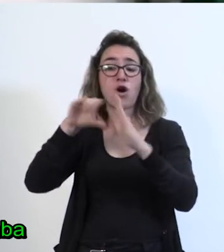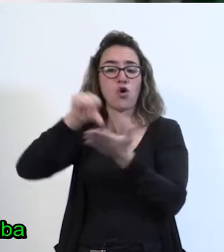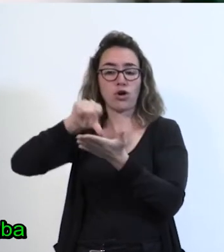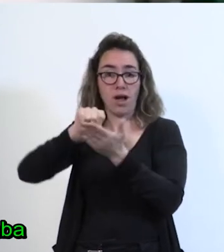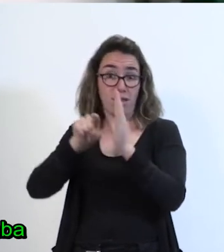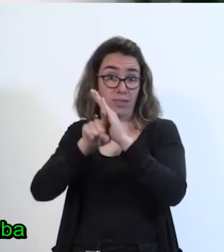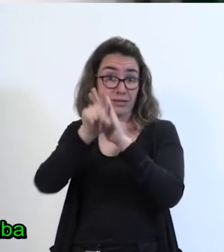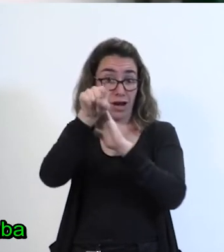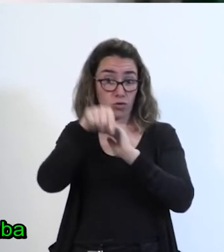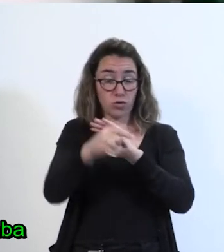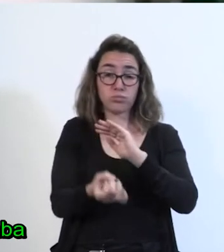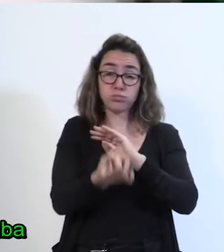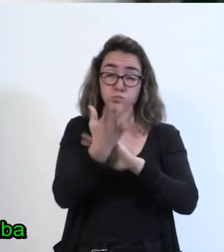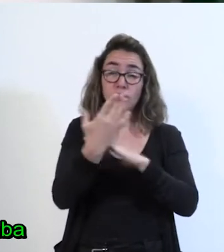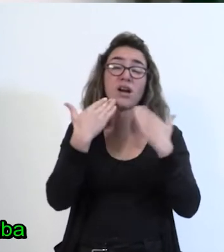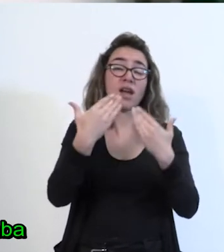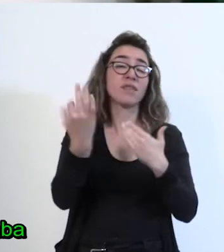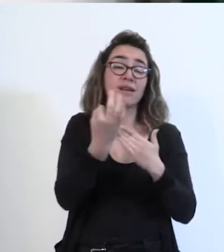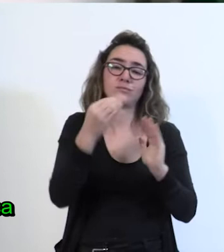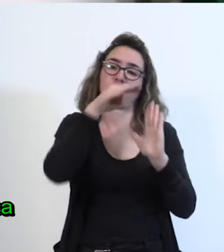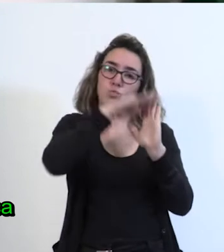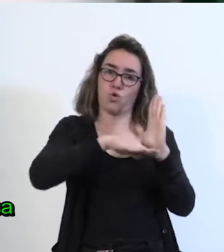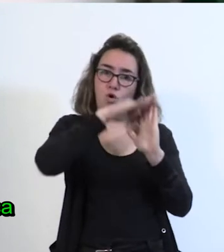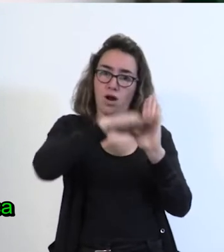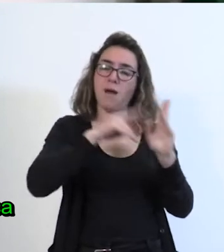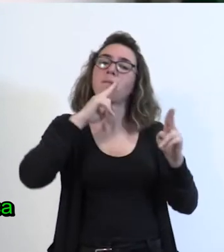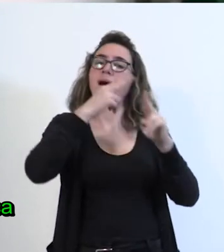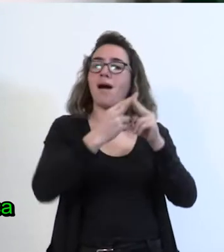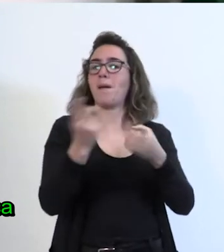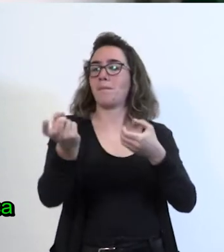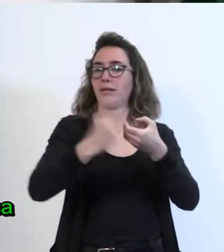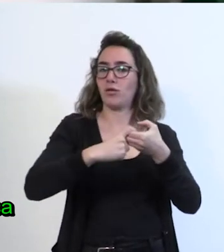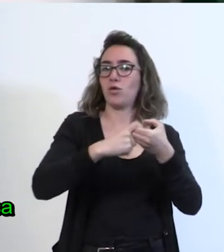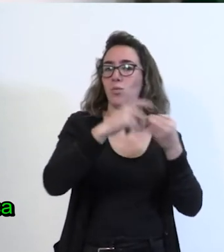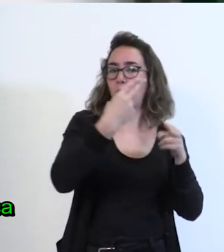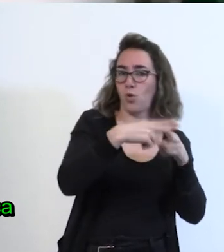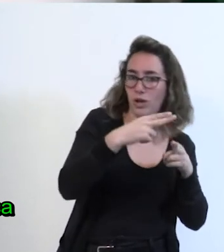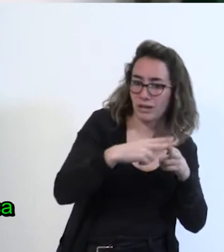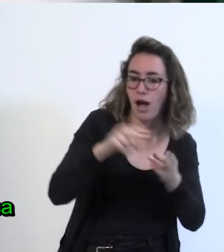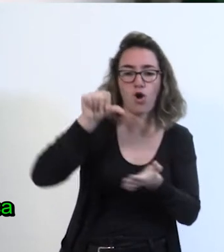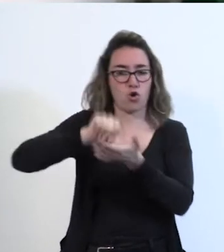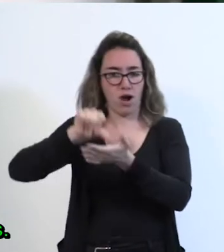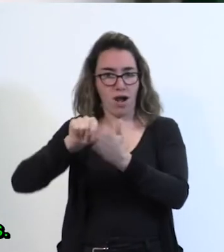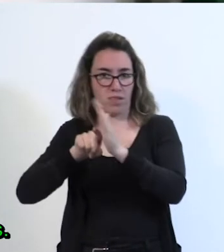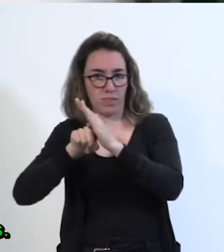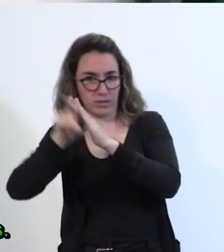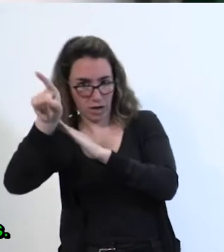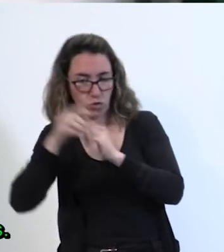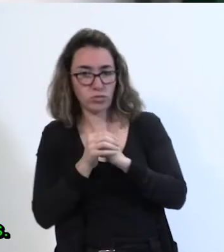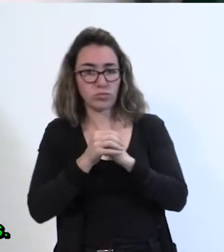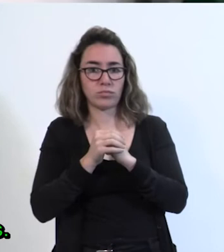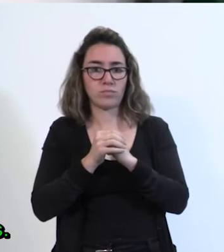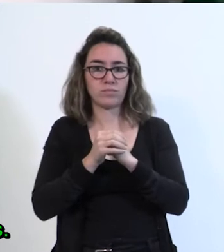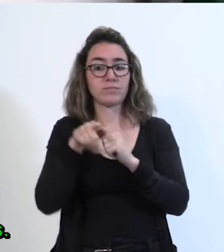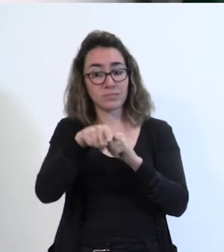de un programa, se llamaba Programa de Participación Política y Desarrollo Local, que